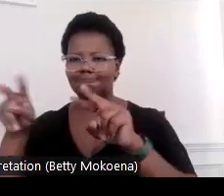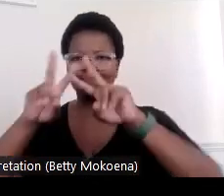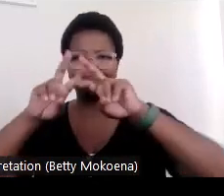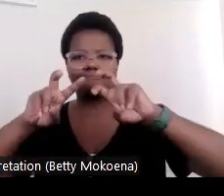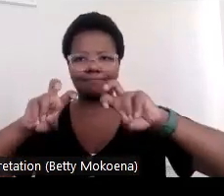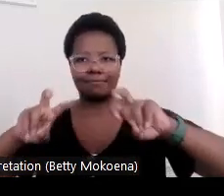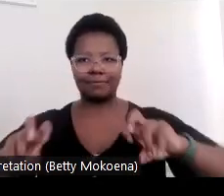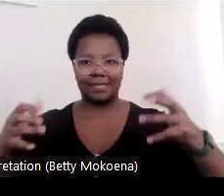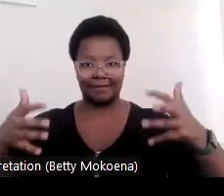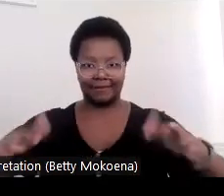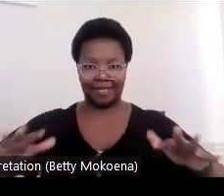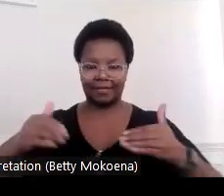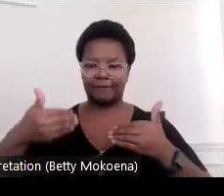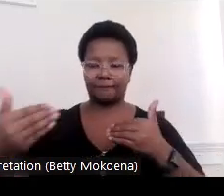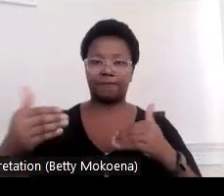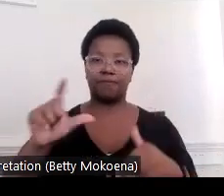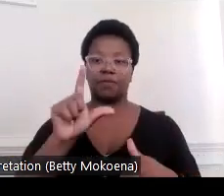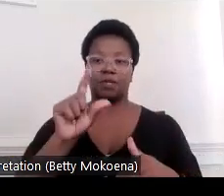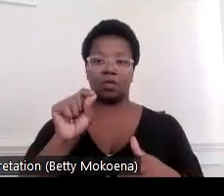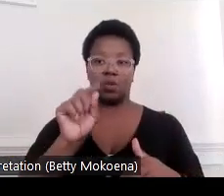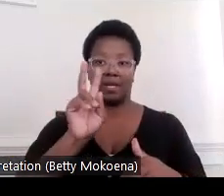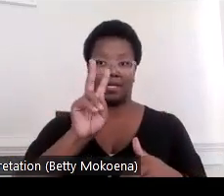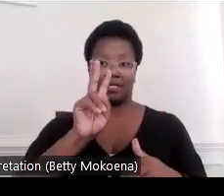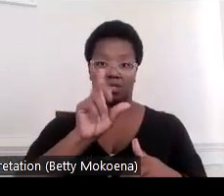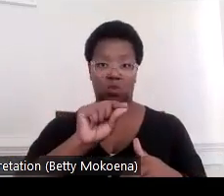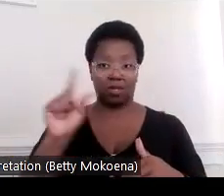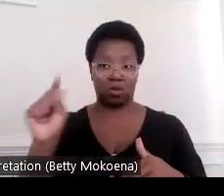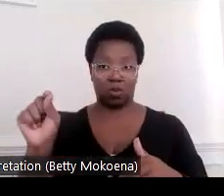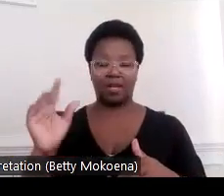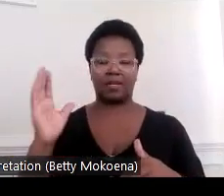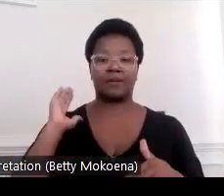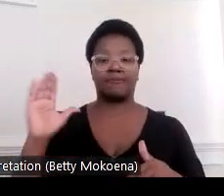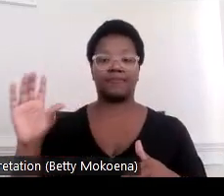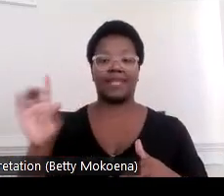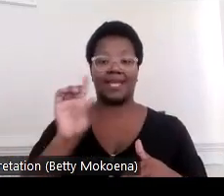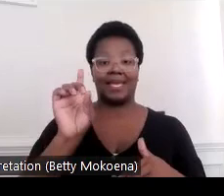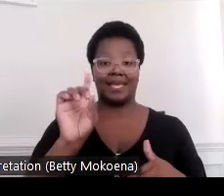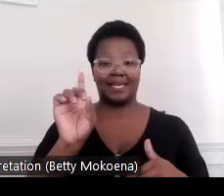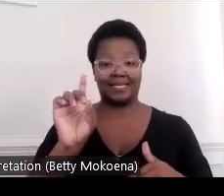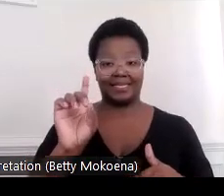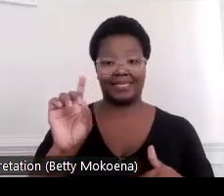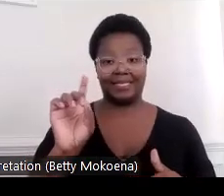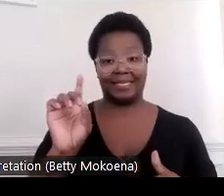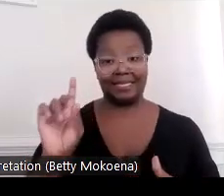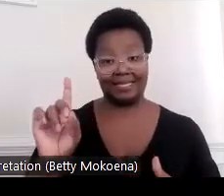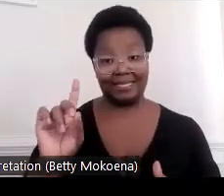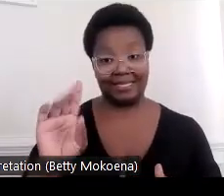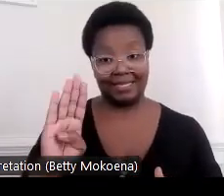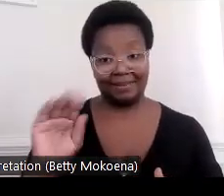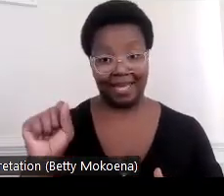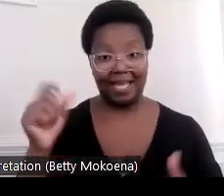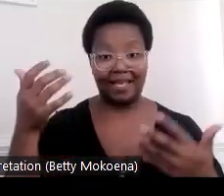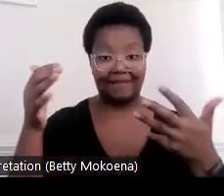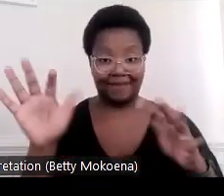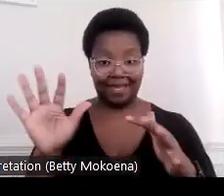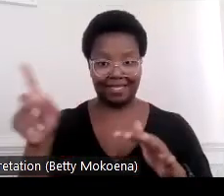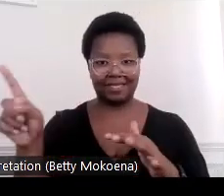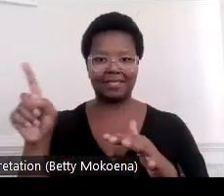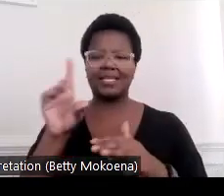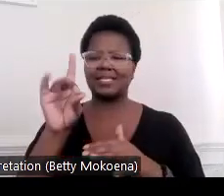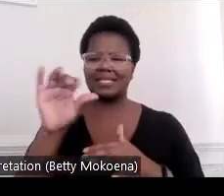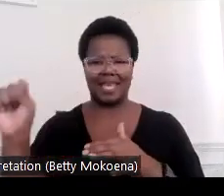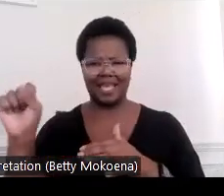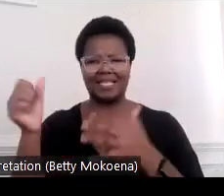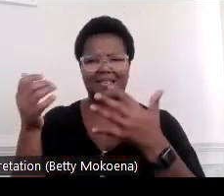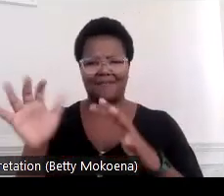se están desempeñando ellos los proveedores en ese aspecto y en el 2020 la dds contrató con un grupo